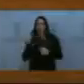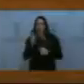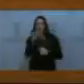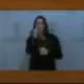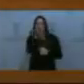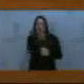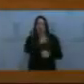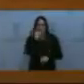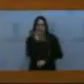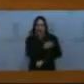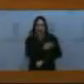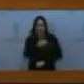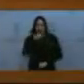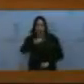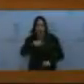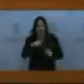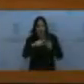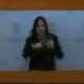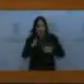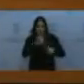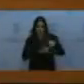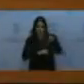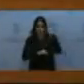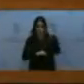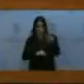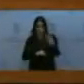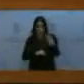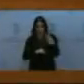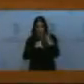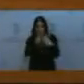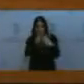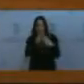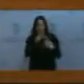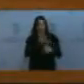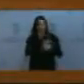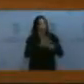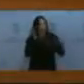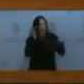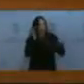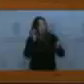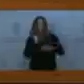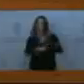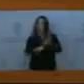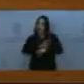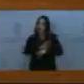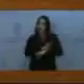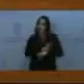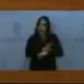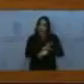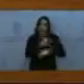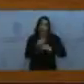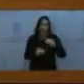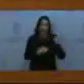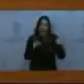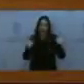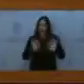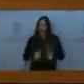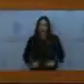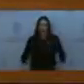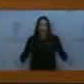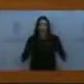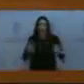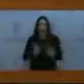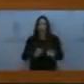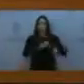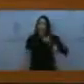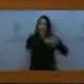Tenemos dos problemas en Asturias preocupantes porque esta consejera y esta consejería ni están ni se le espera. ¿Cómo es posible que en